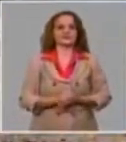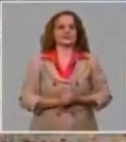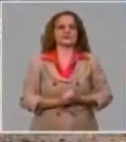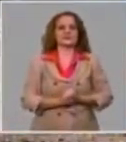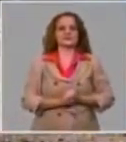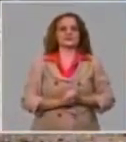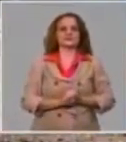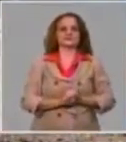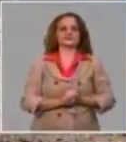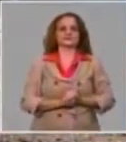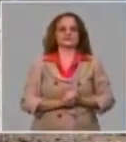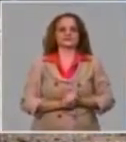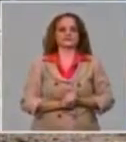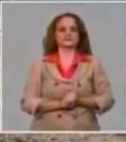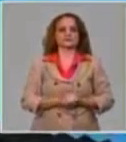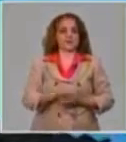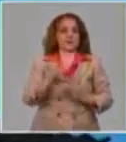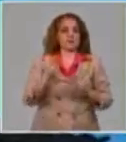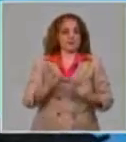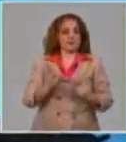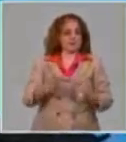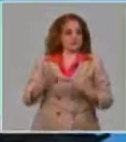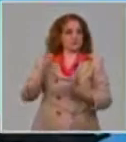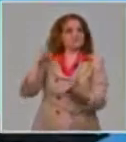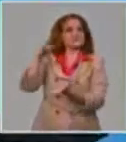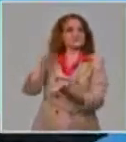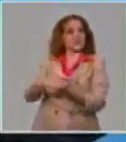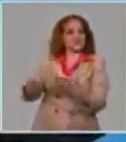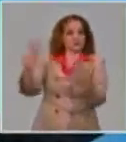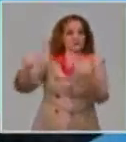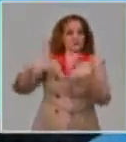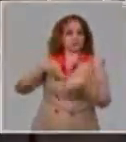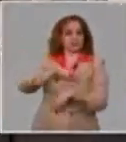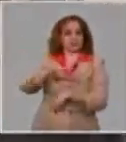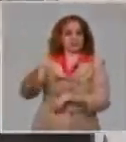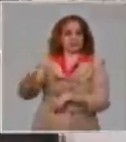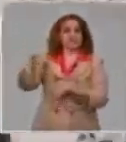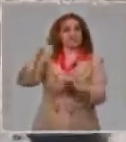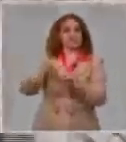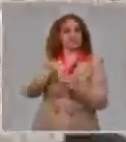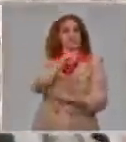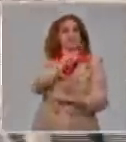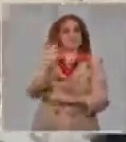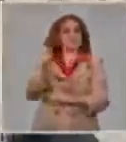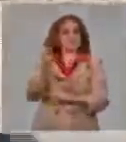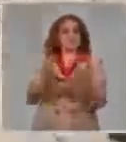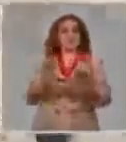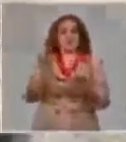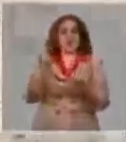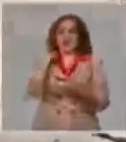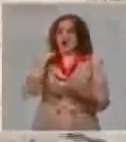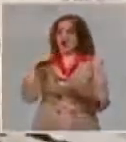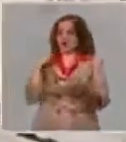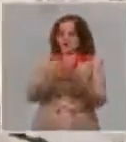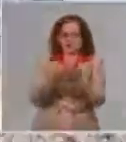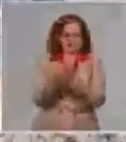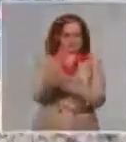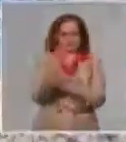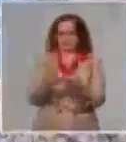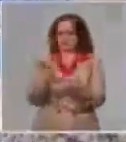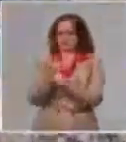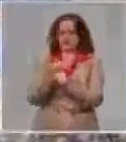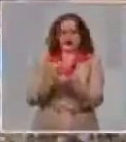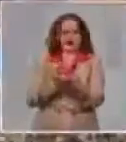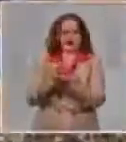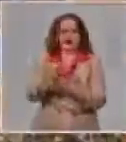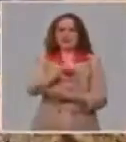Con cerca de 40 años de fundado, el Centro de Producción Sandino, ubicado en el municipio Cienfueguero de Cumanayagua, mantiene una producción estable. La búsqueda